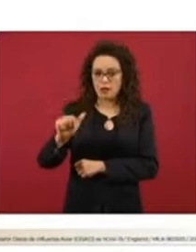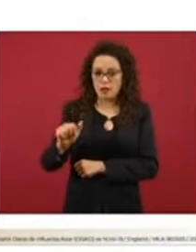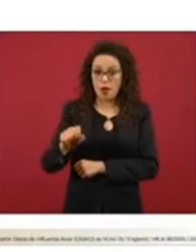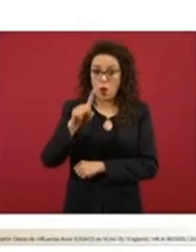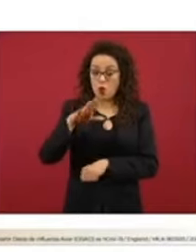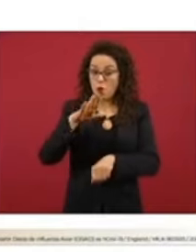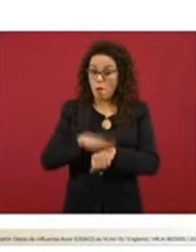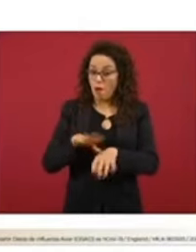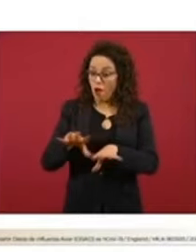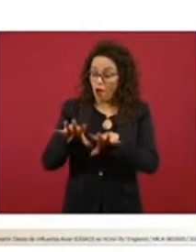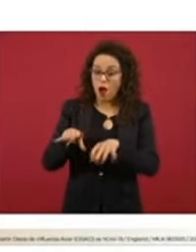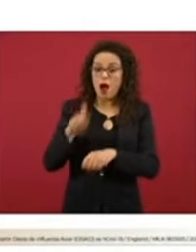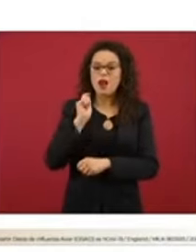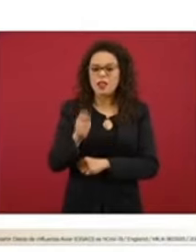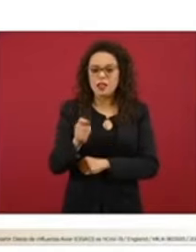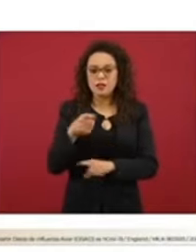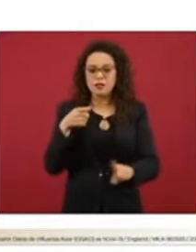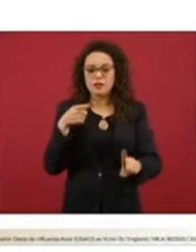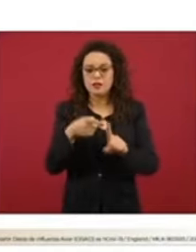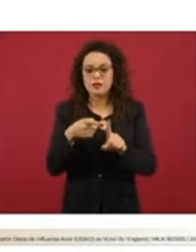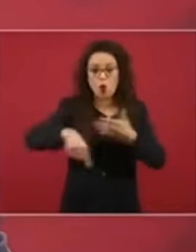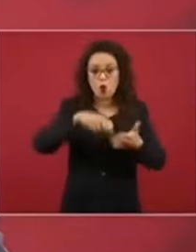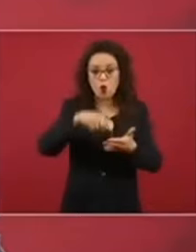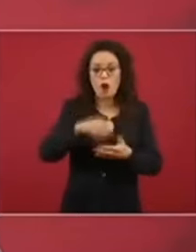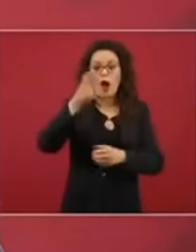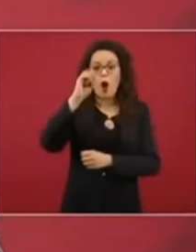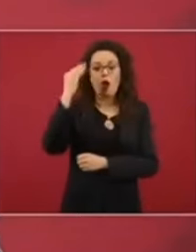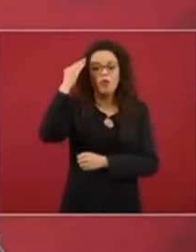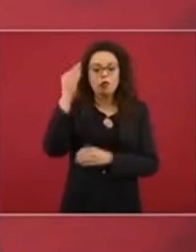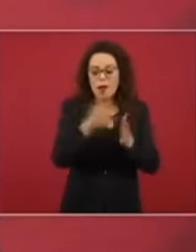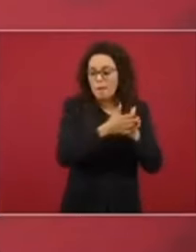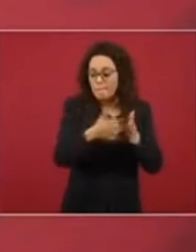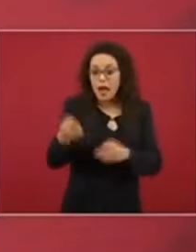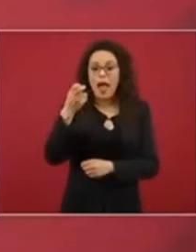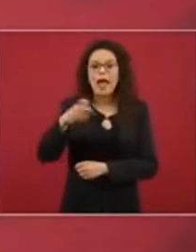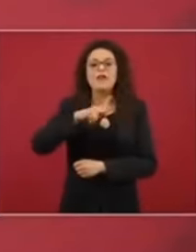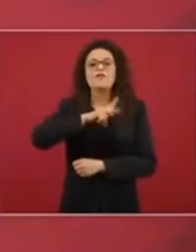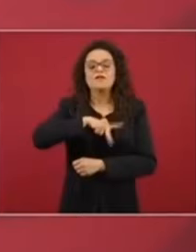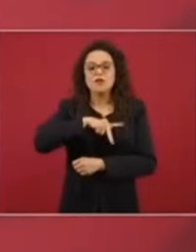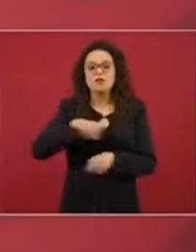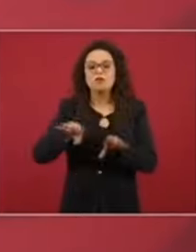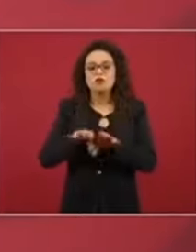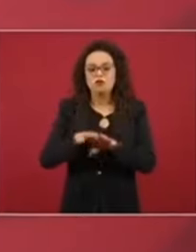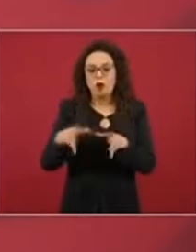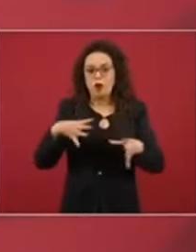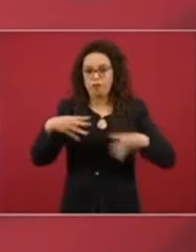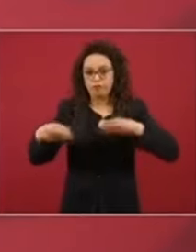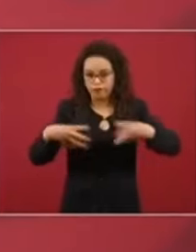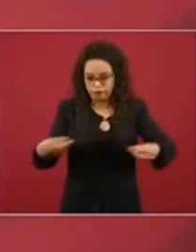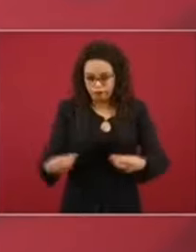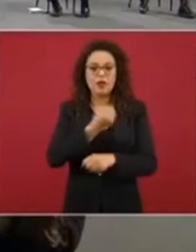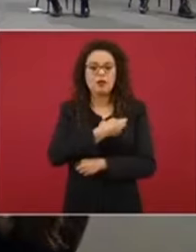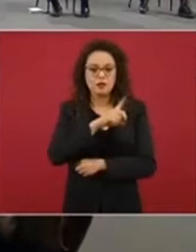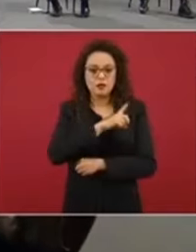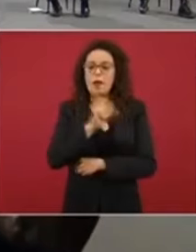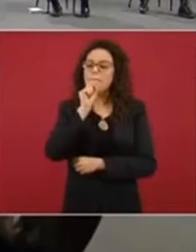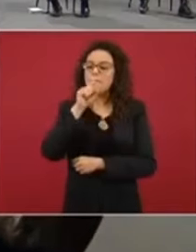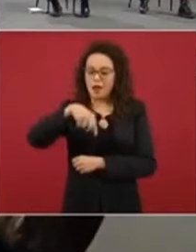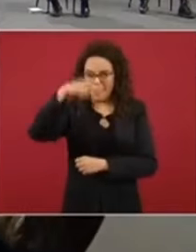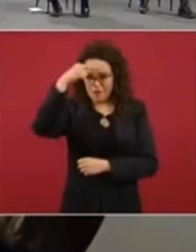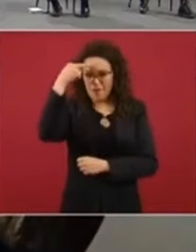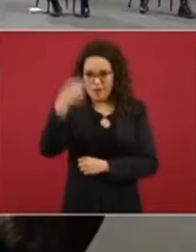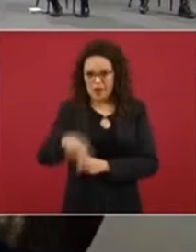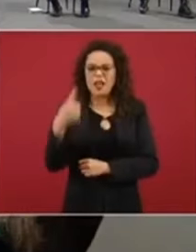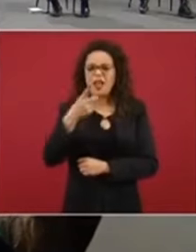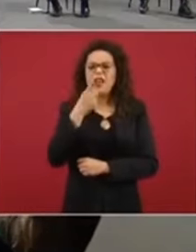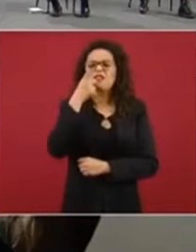al país en el cuarto lugar a nivel mundial por fallecimientos en cifras absolutas. Por cada 100.000 habitantes ocupa el lugar número 15. Lo que